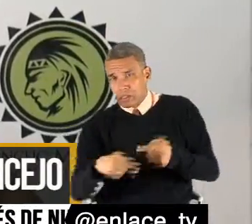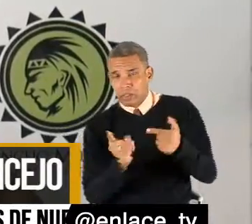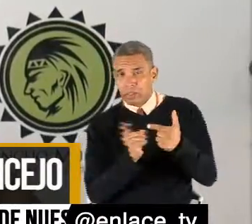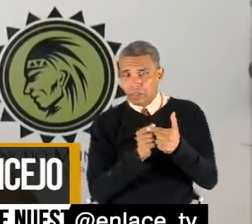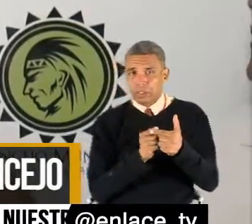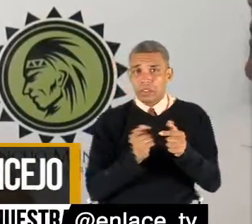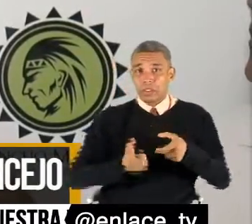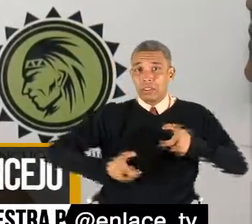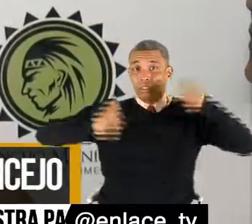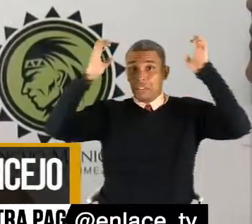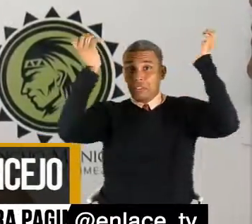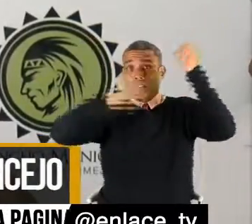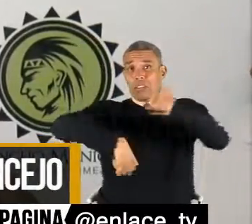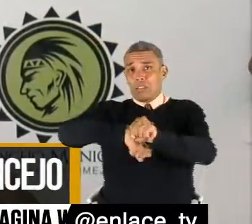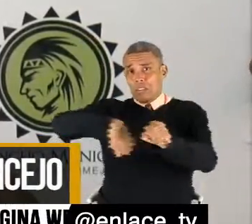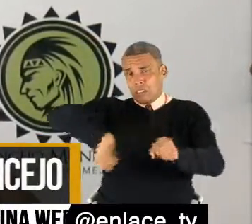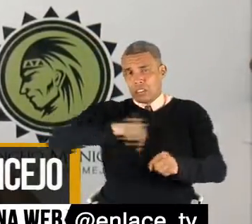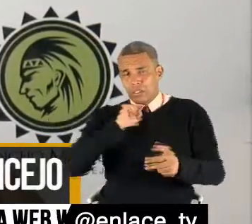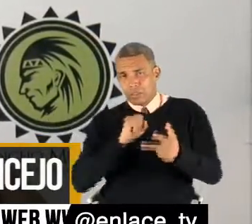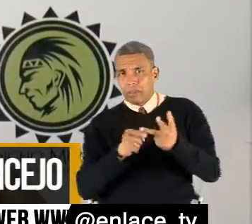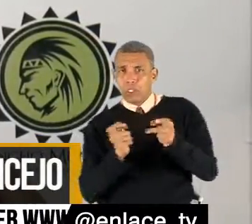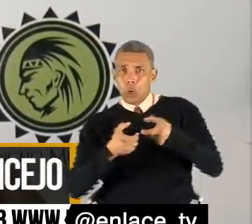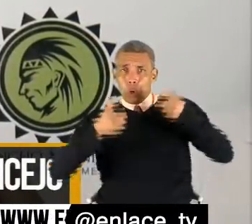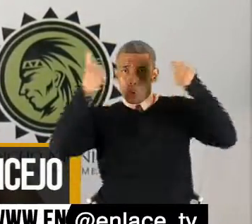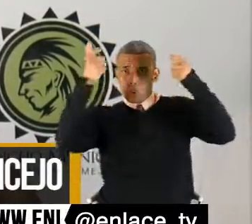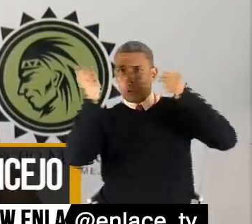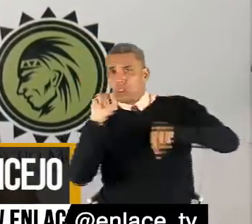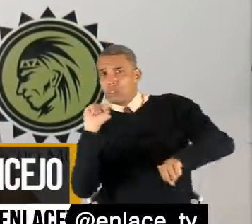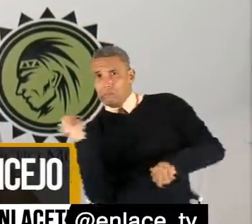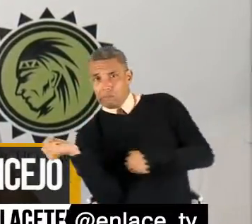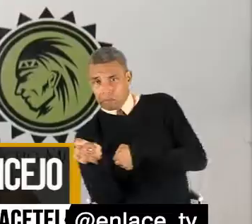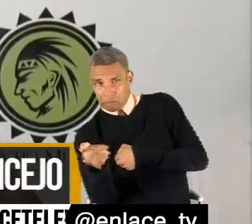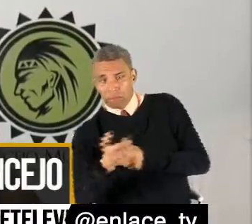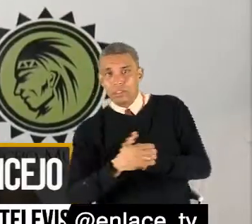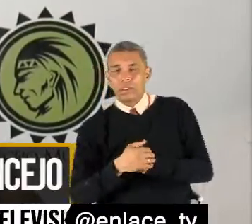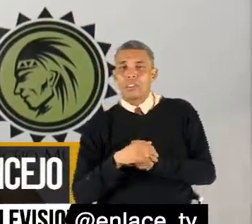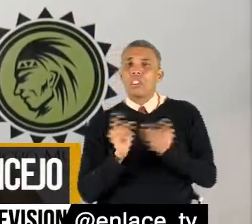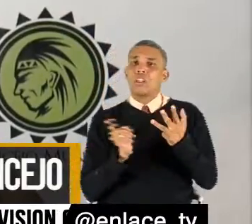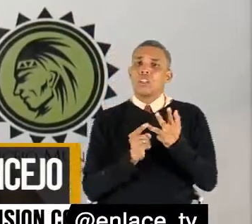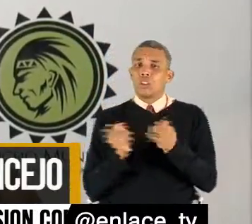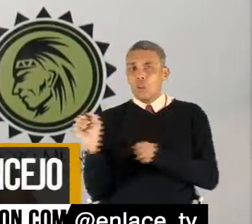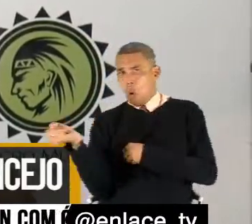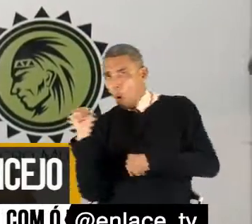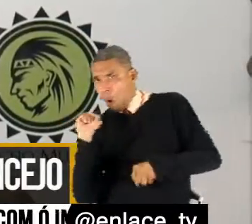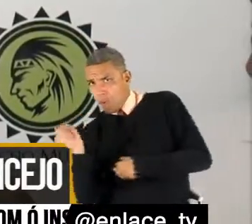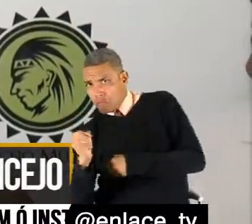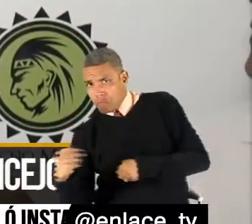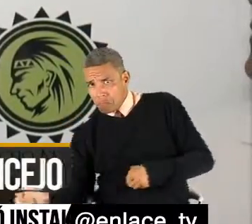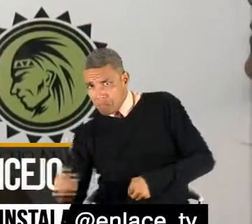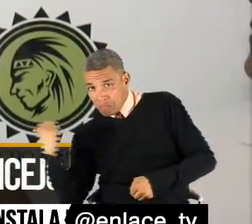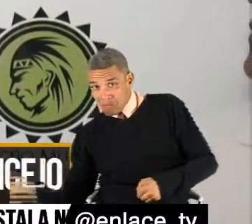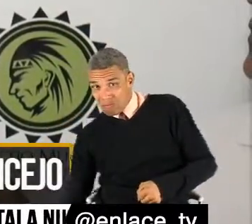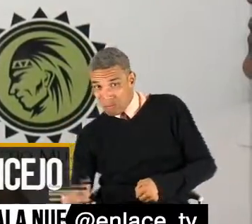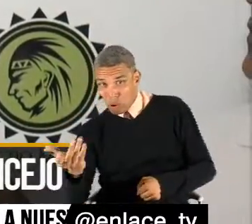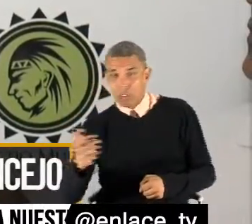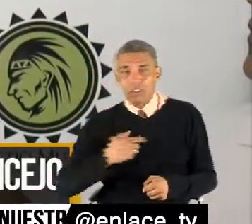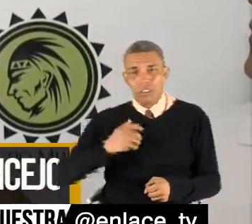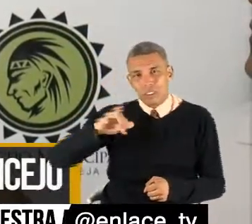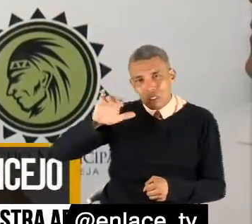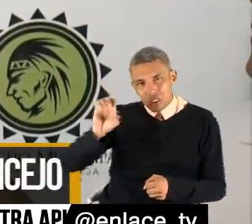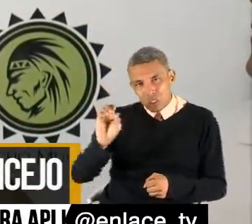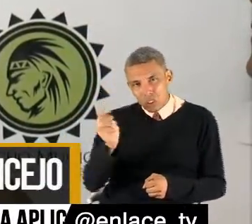sería el estadio 26 de abril, que es el de béisbol, el Joaquín Barros Machuca, que es el de softball, y por ahora esos